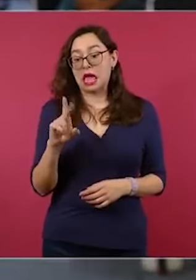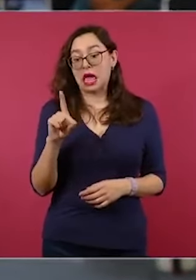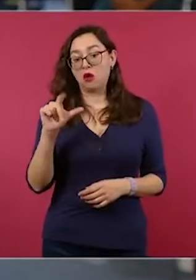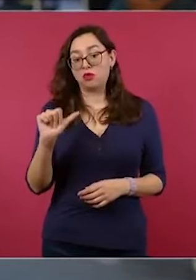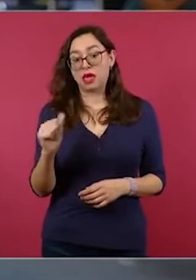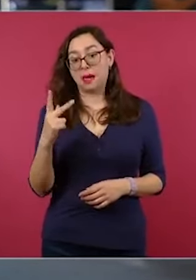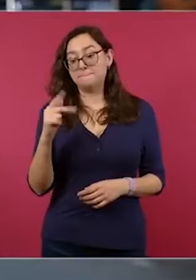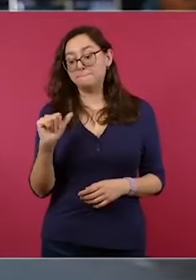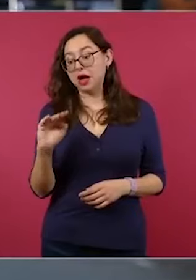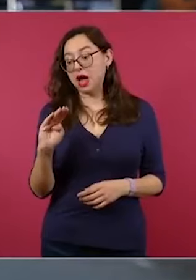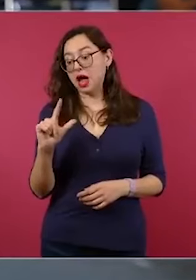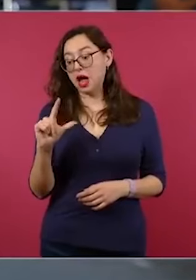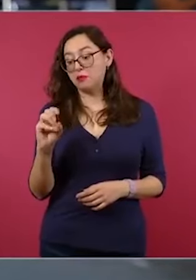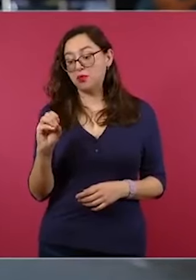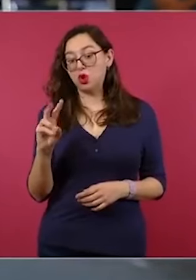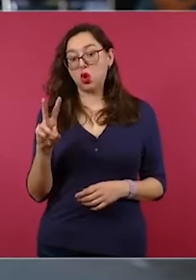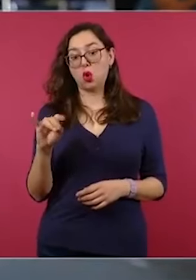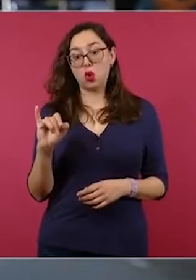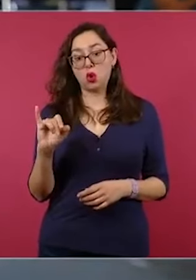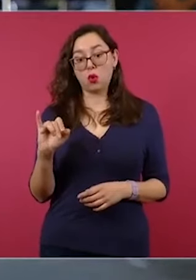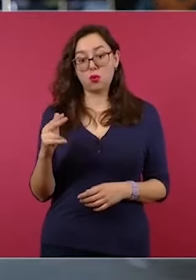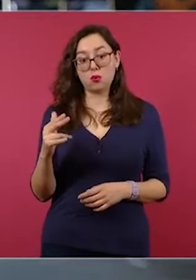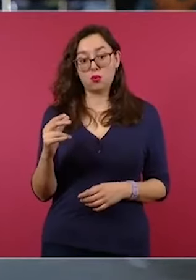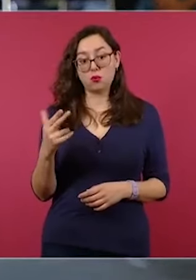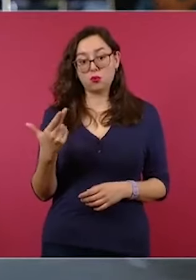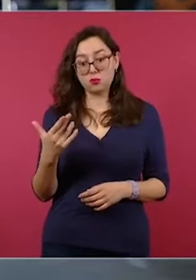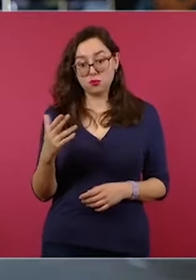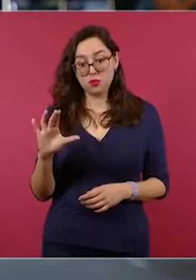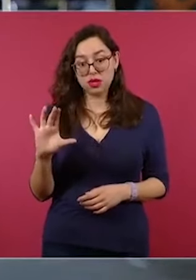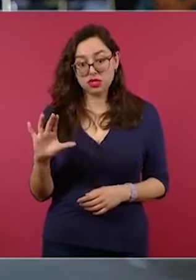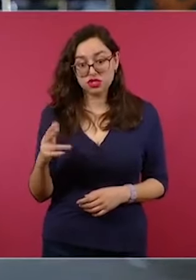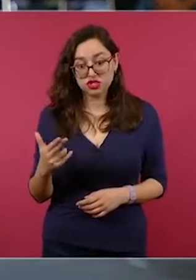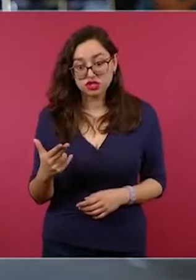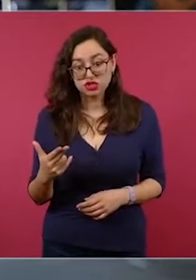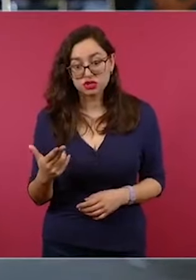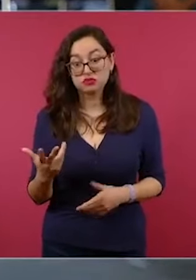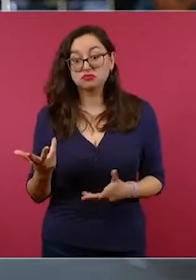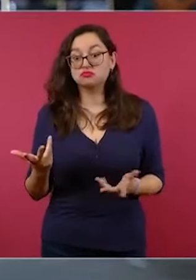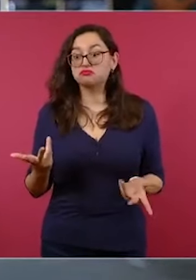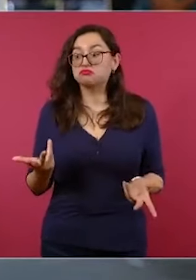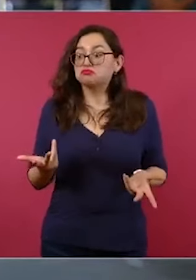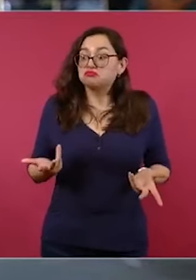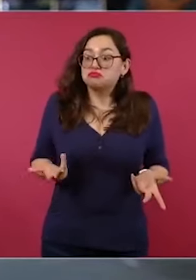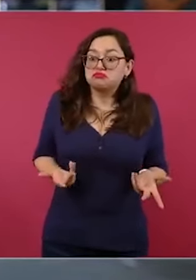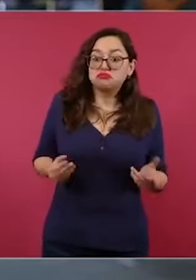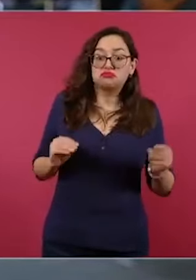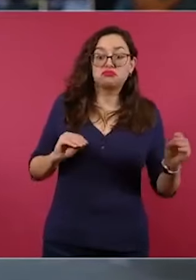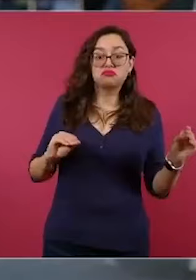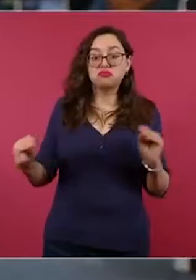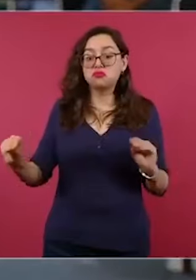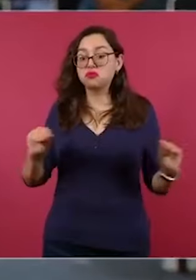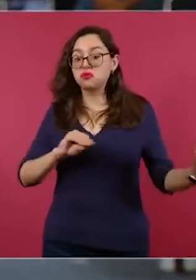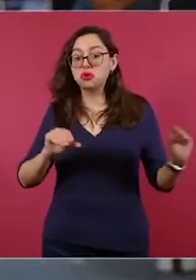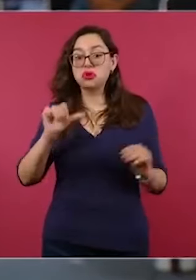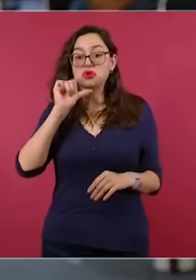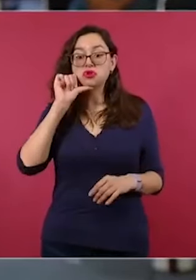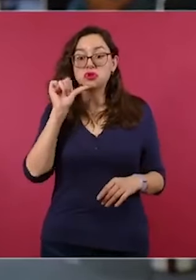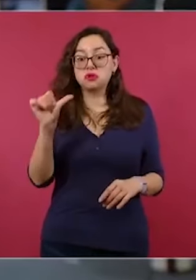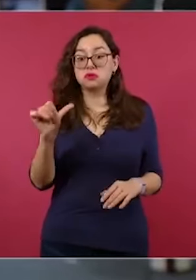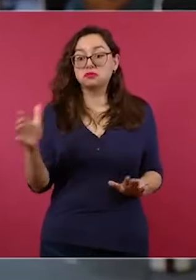en la Fiscalía Anticorrupción, que allí está, no se ha movido para nada, no sé por qué, está ahí